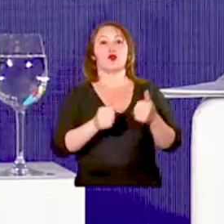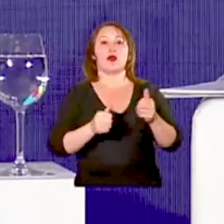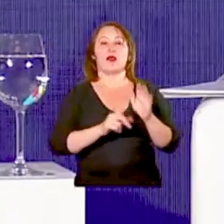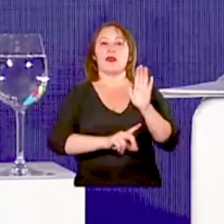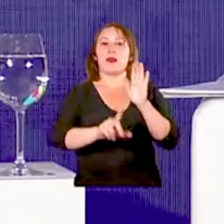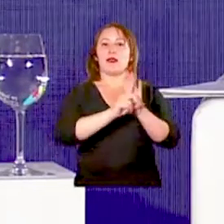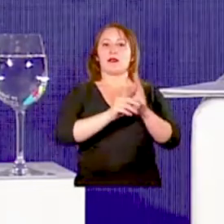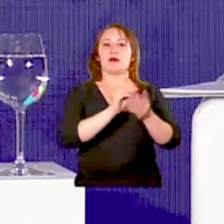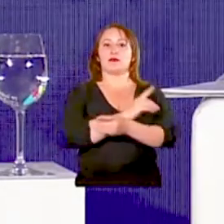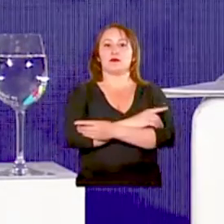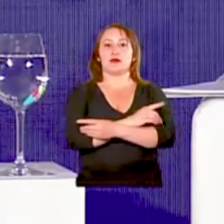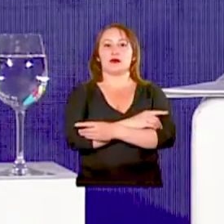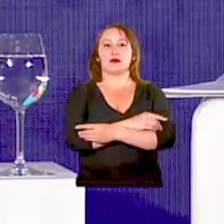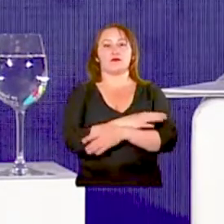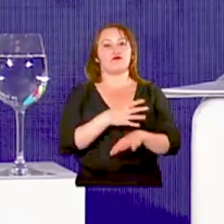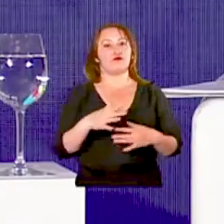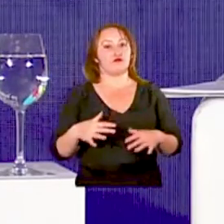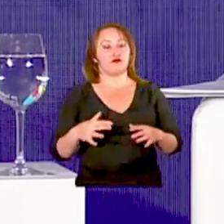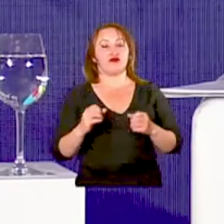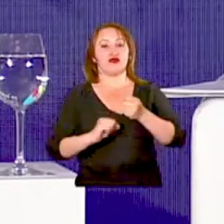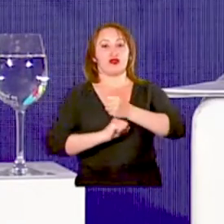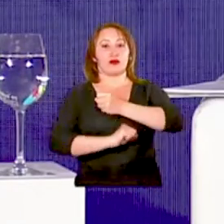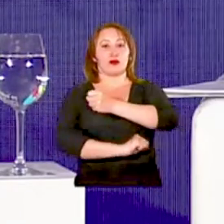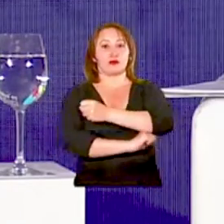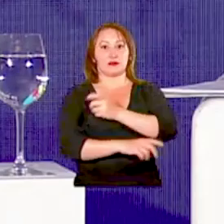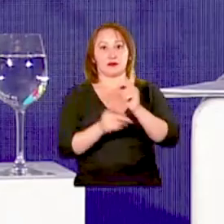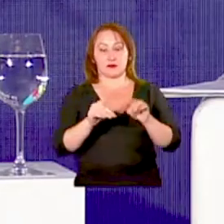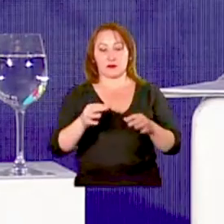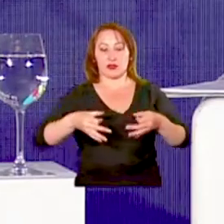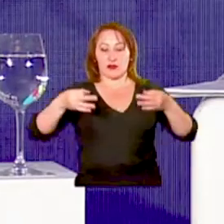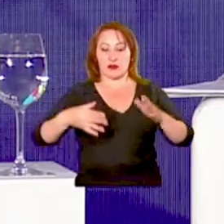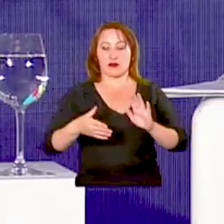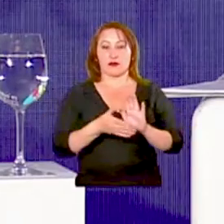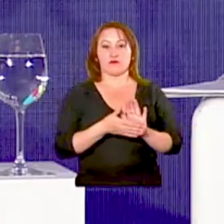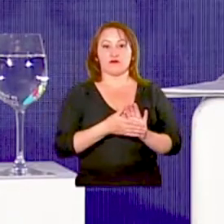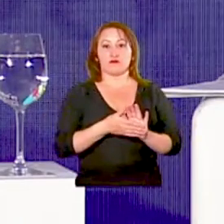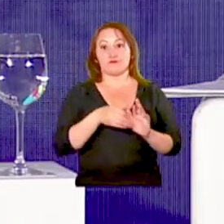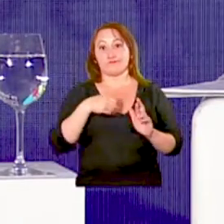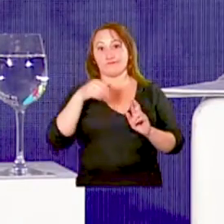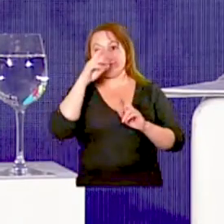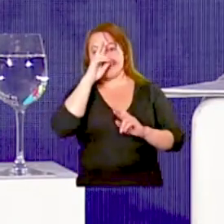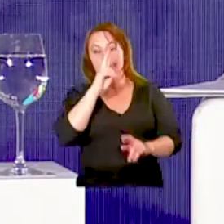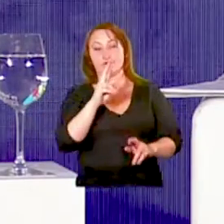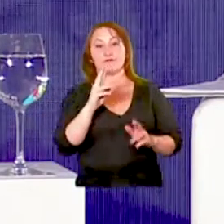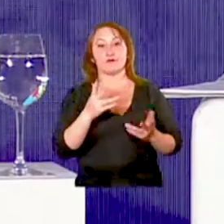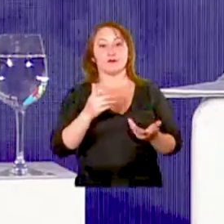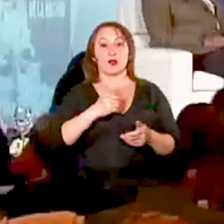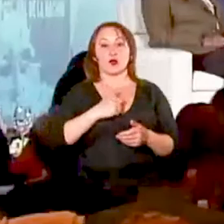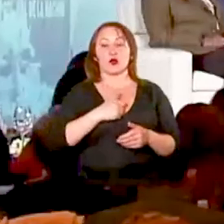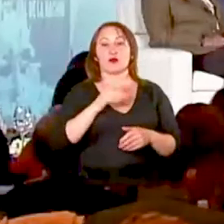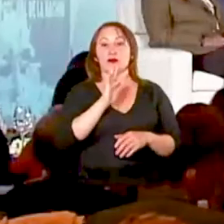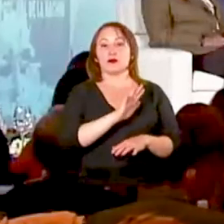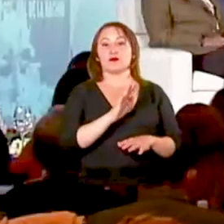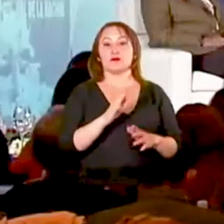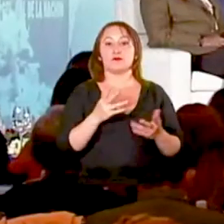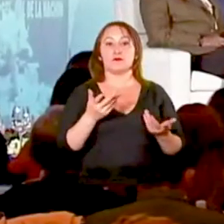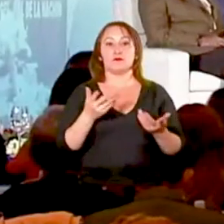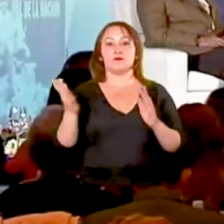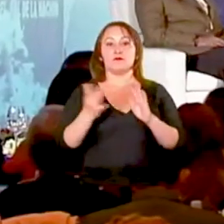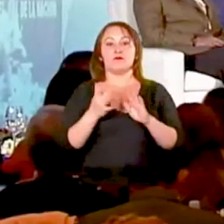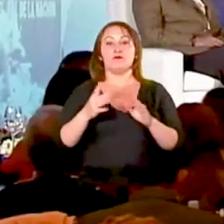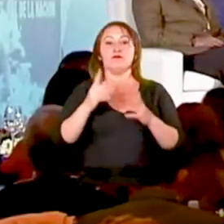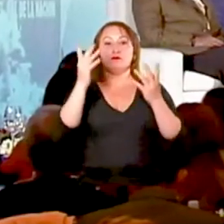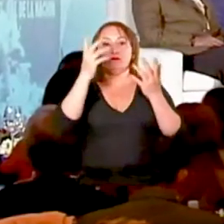ley disciplinaria muy fortalecida, con muchísimas garantías y respetándole la autonomía y la imparcialidad frente a